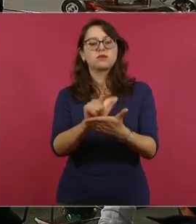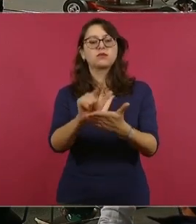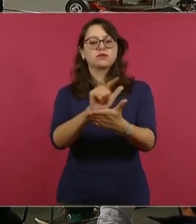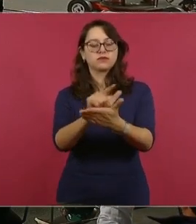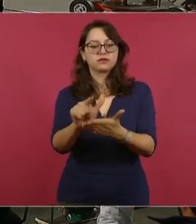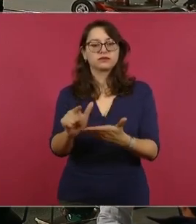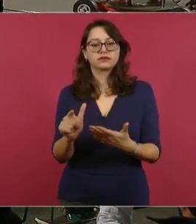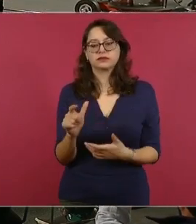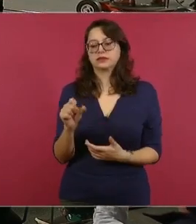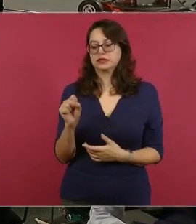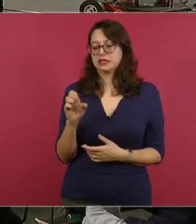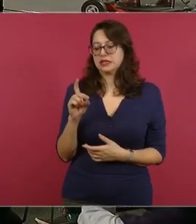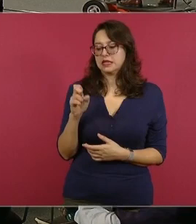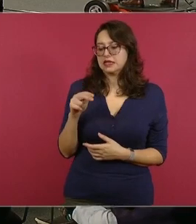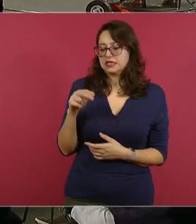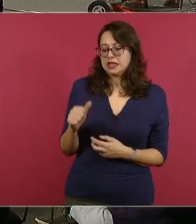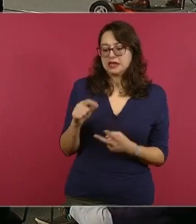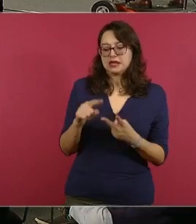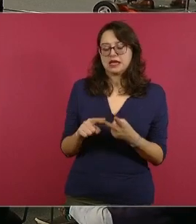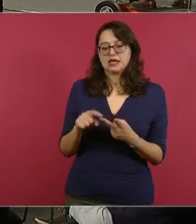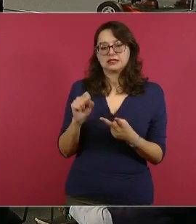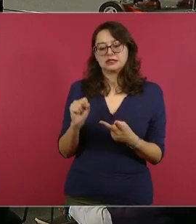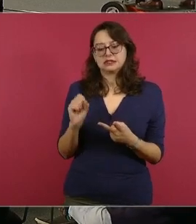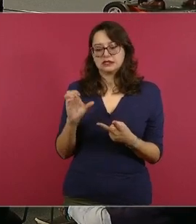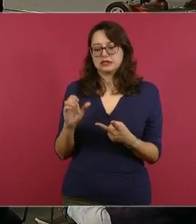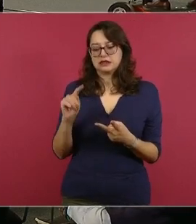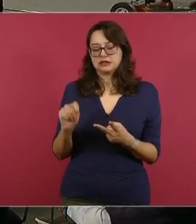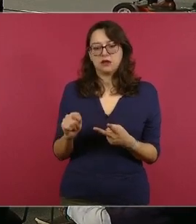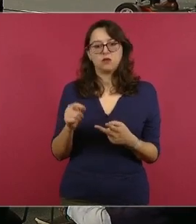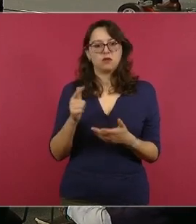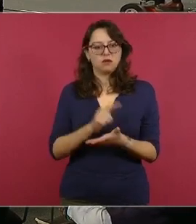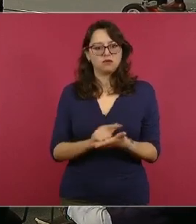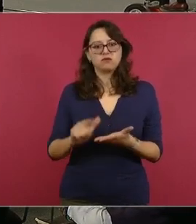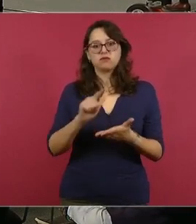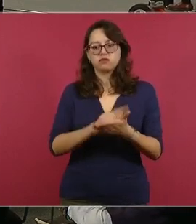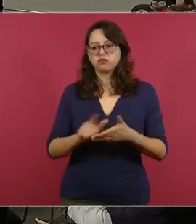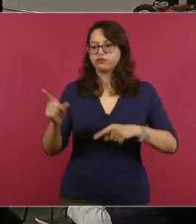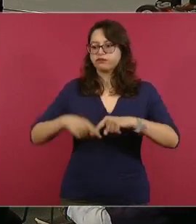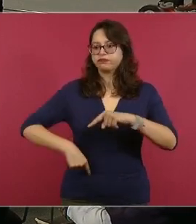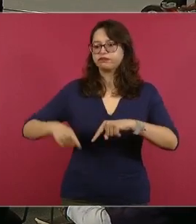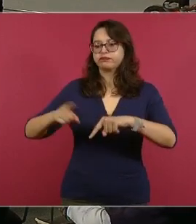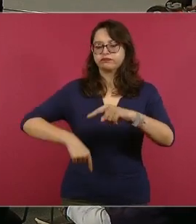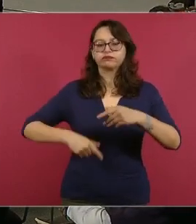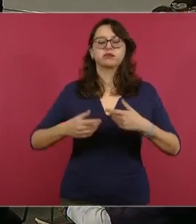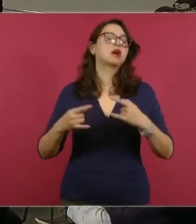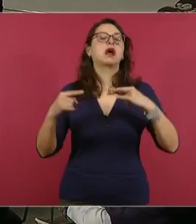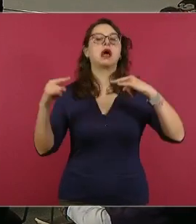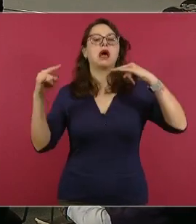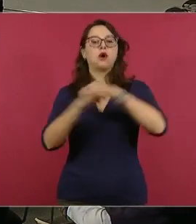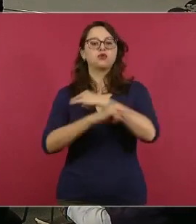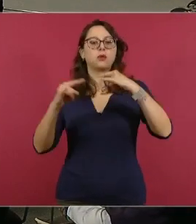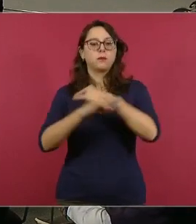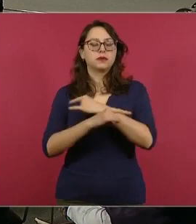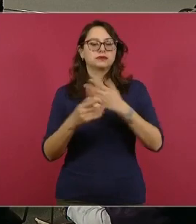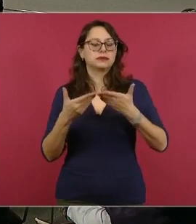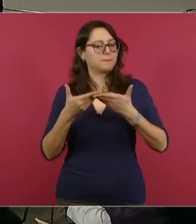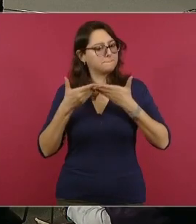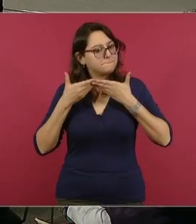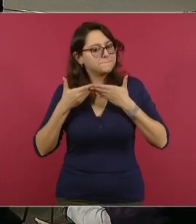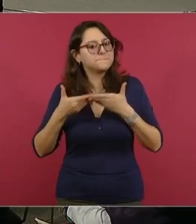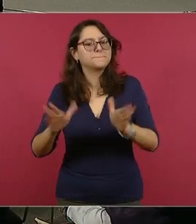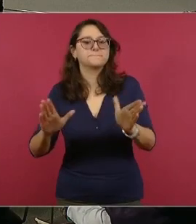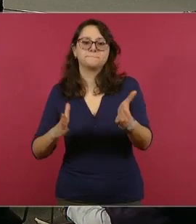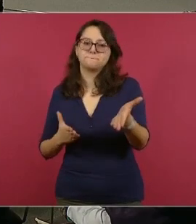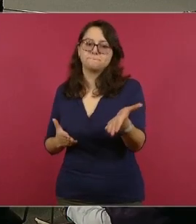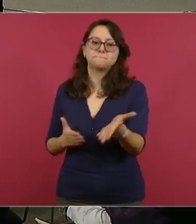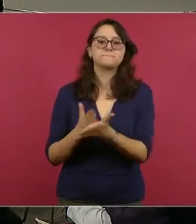la Secretaría de la Defensa con la Secretaría de Comunicaciones abrieron ya el paso en la autopista y